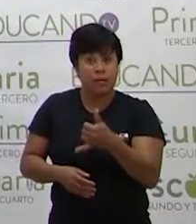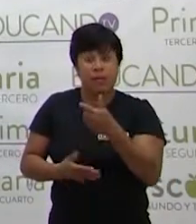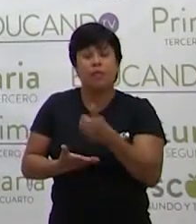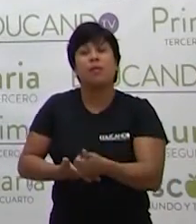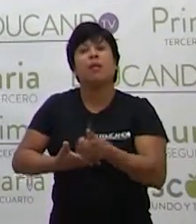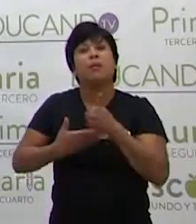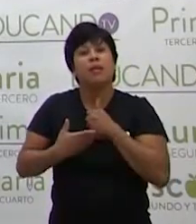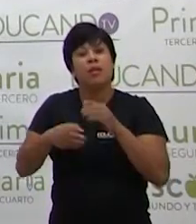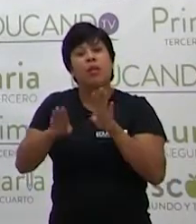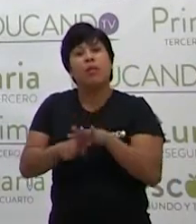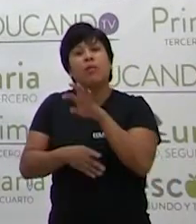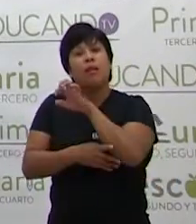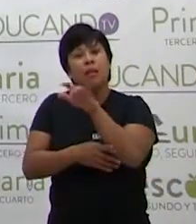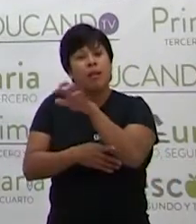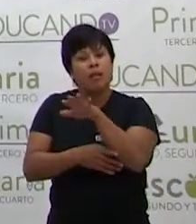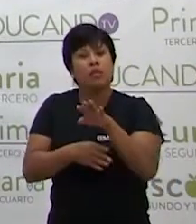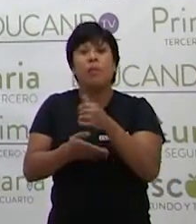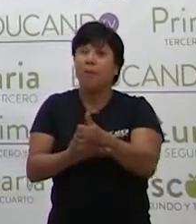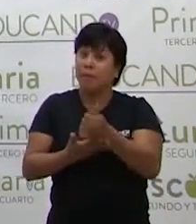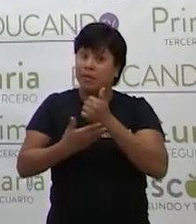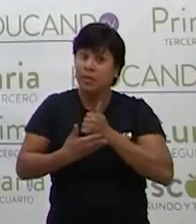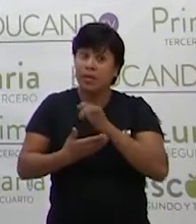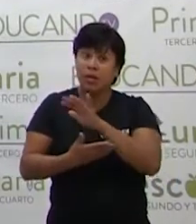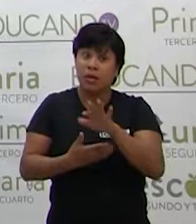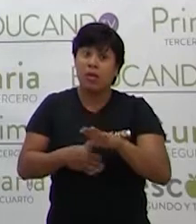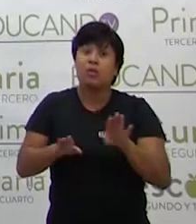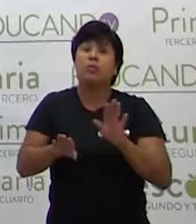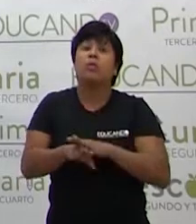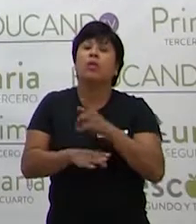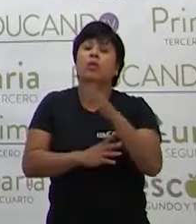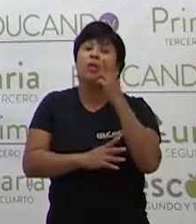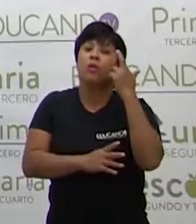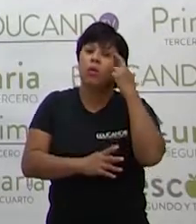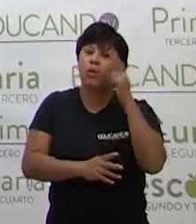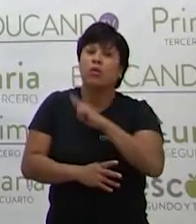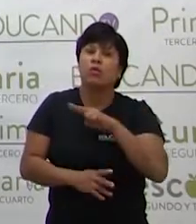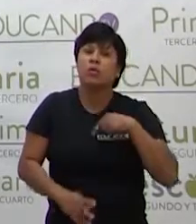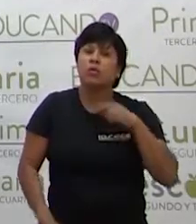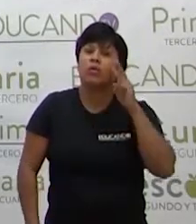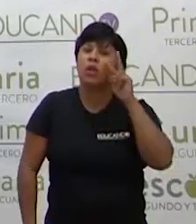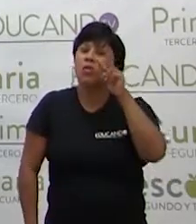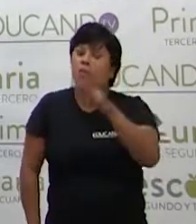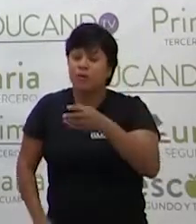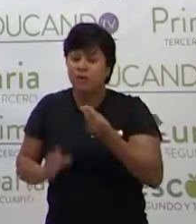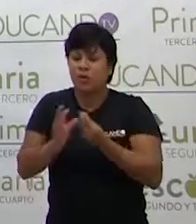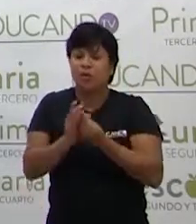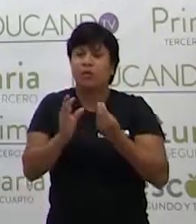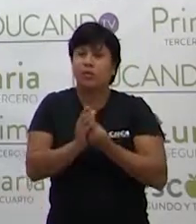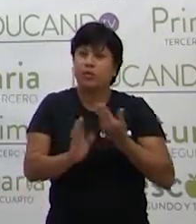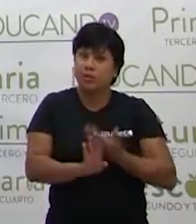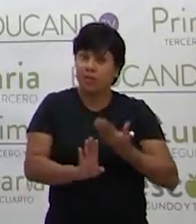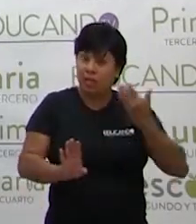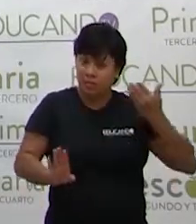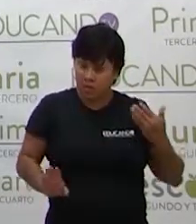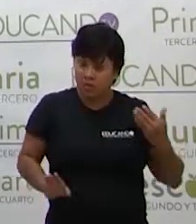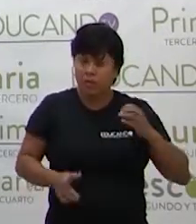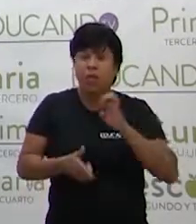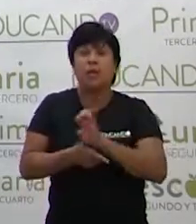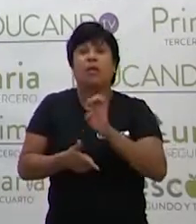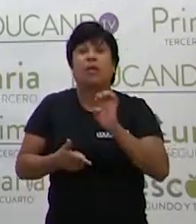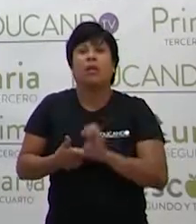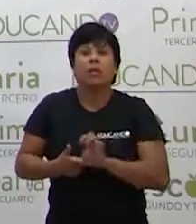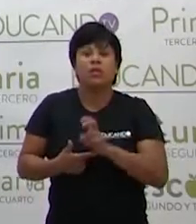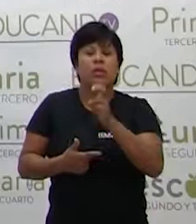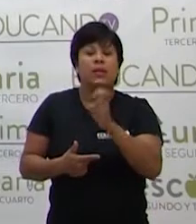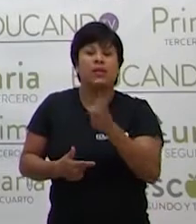ayudar a leerlos. ¿Por qué me vas a ayudar a leerlos? Porque recuerdas que ya lo estuvimos viendo en las clases anteriores. Entonces, esto para